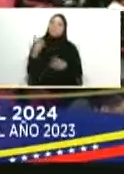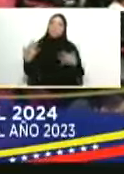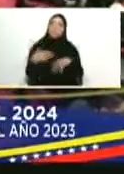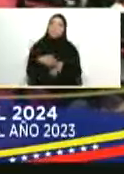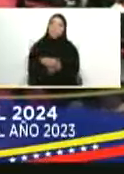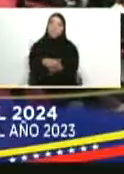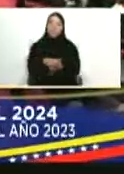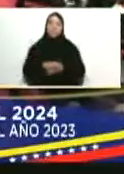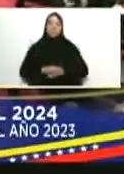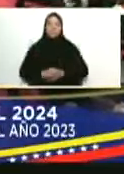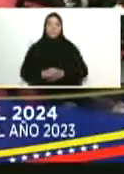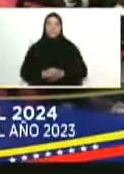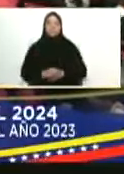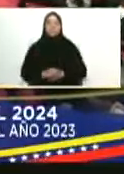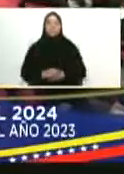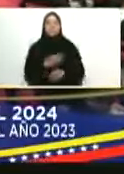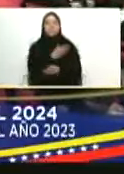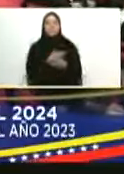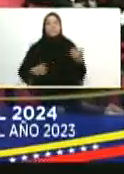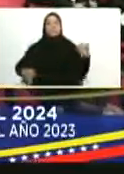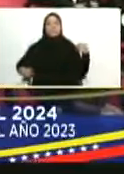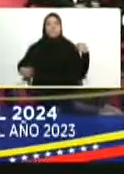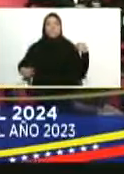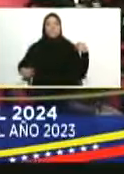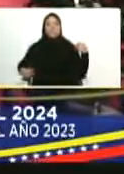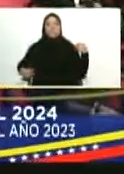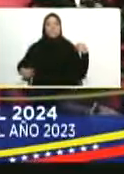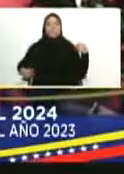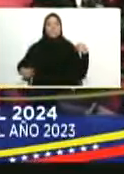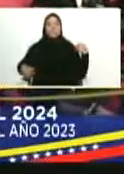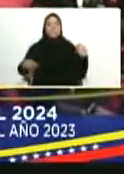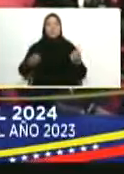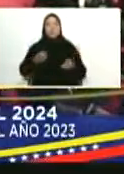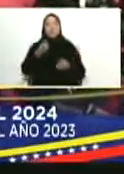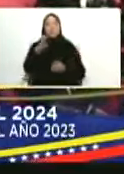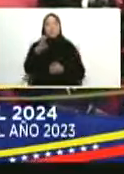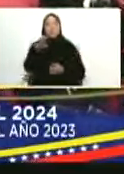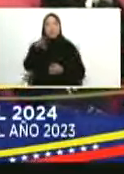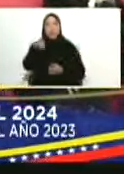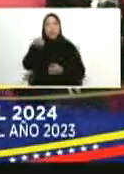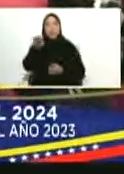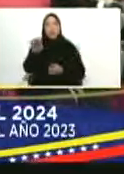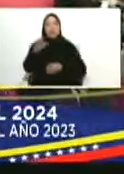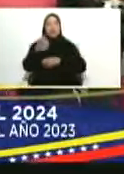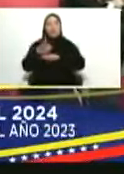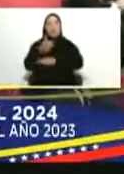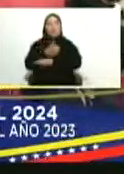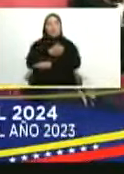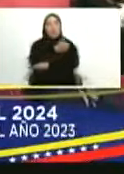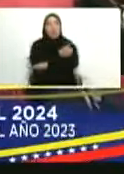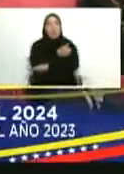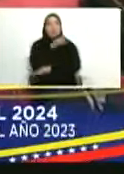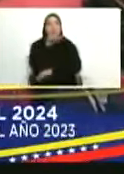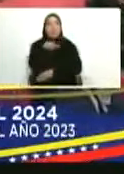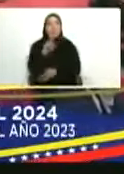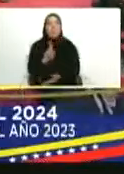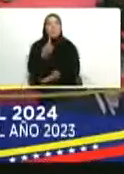encuentran en el presidio Elvis Amoroso, presidente del Consejo Nacional Electoral, así como también